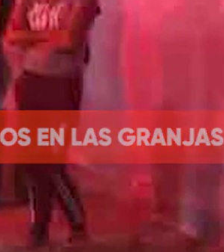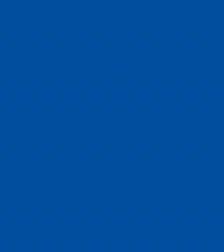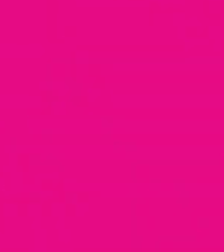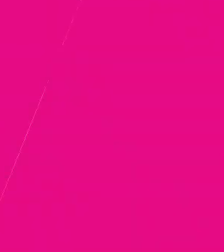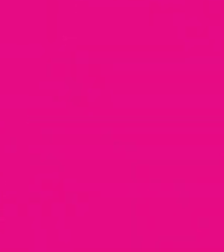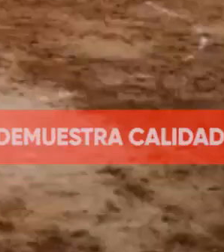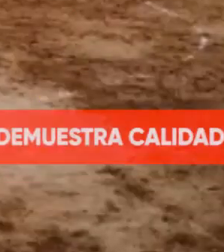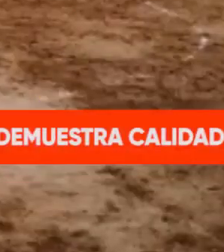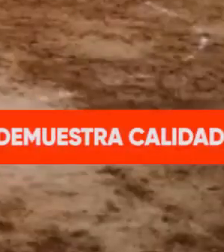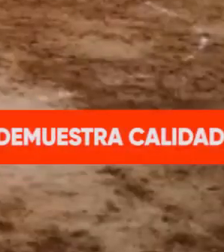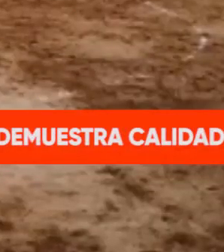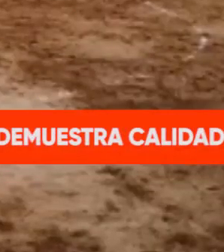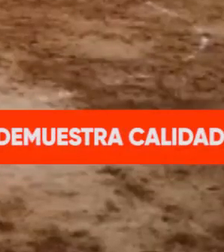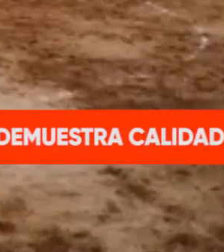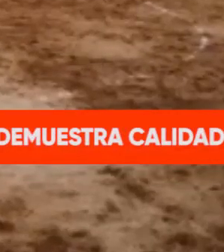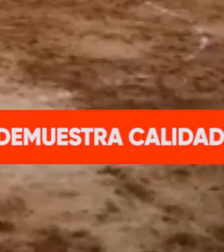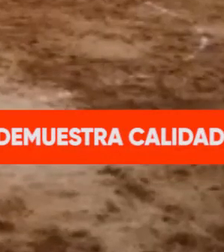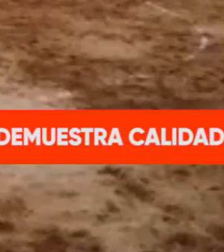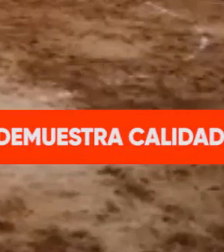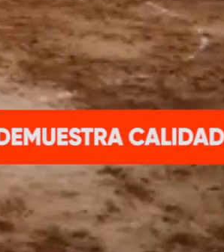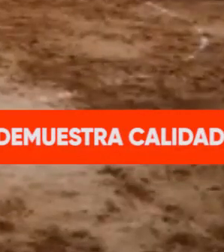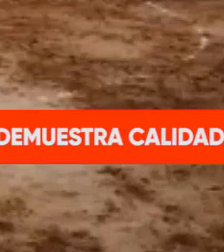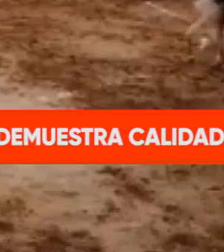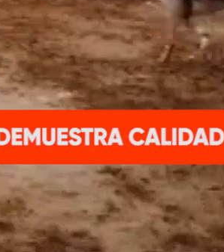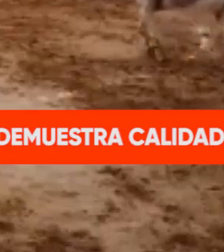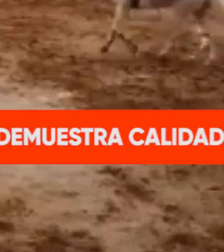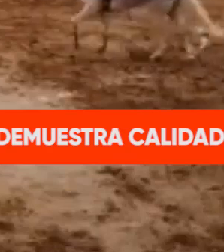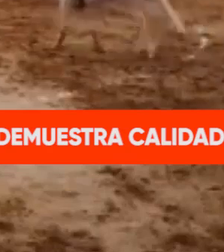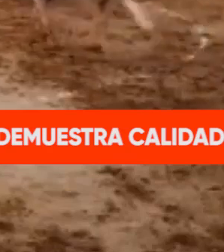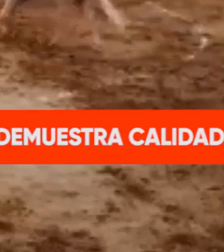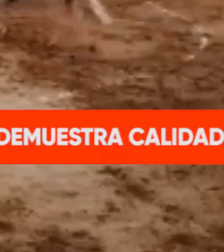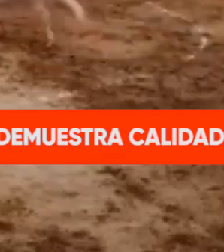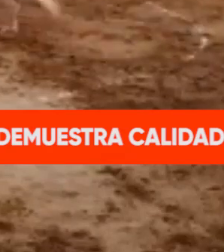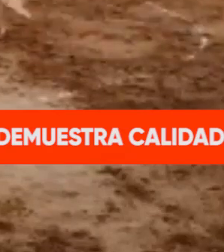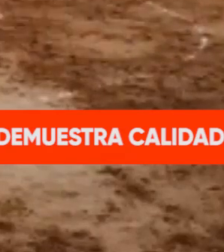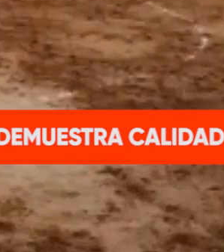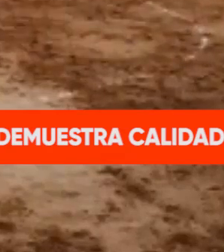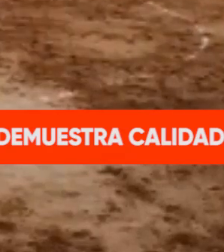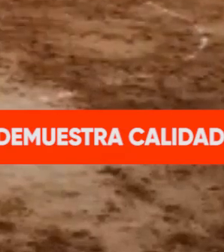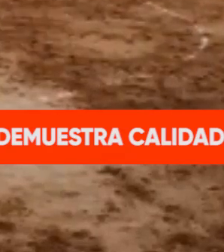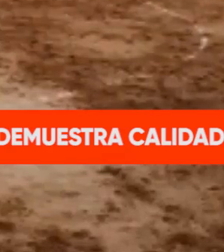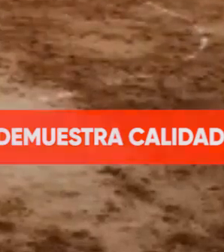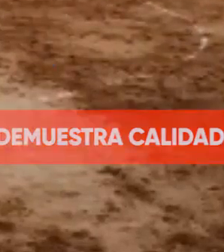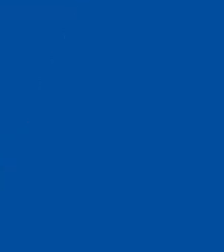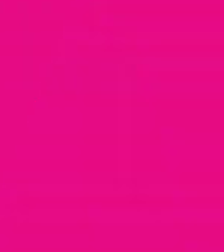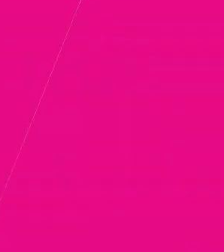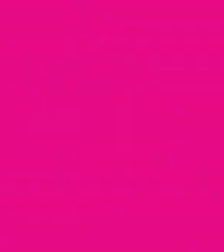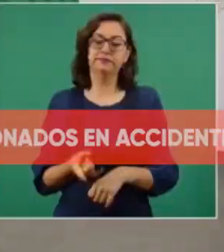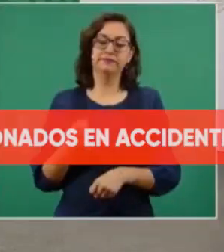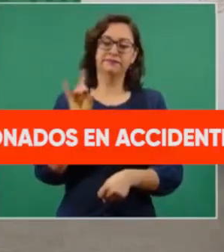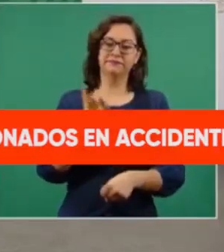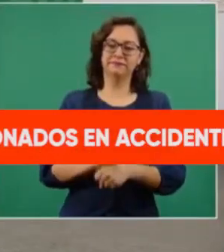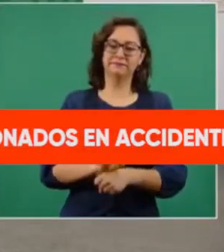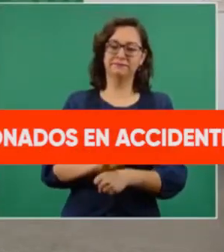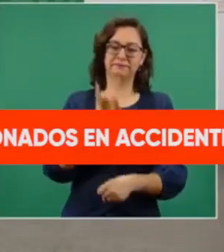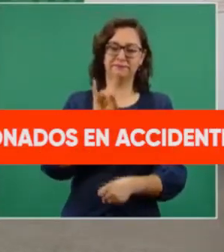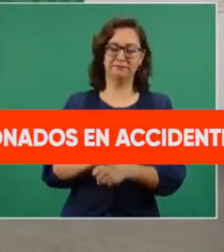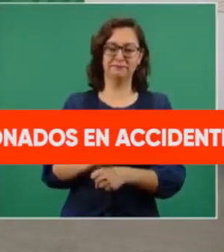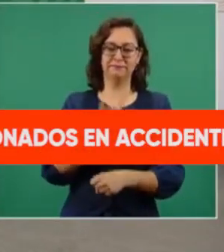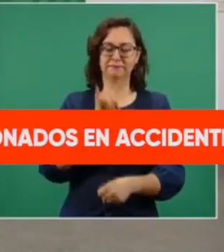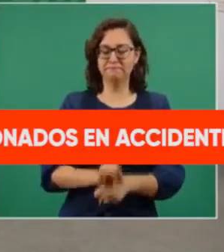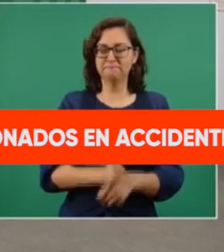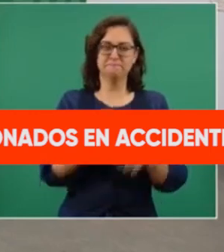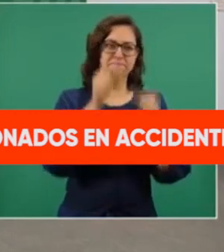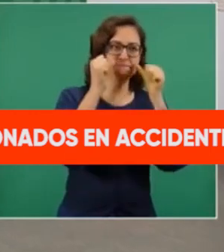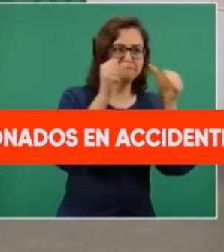Granjas. Rancho Santa Teresa se coronó en el Campeonato Estatal de Escaramuzas 2021. En la mañanera, el